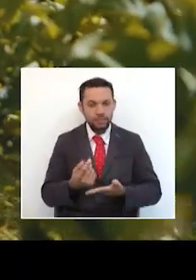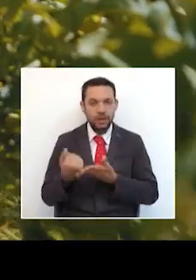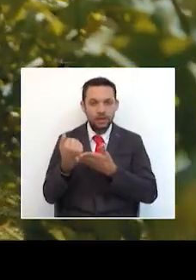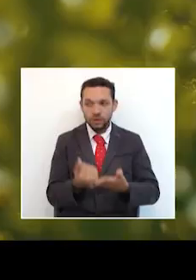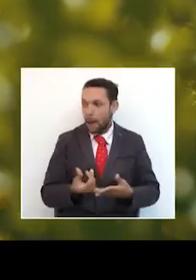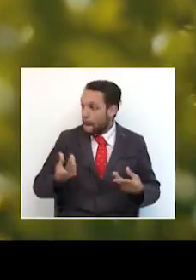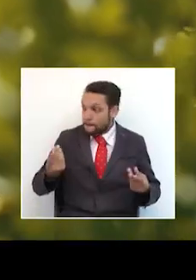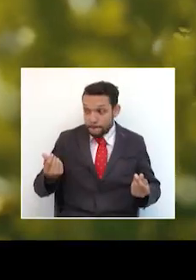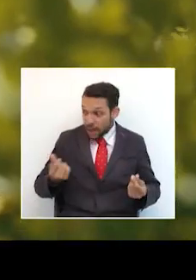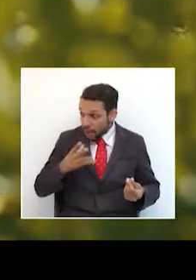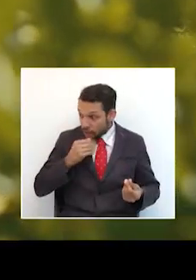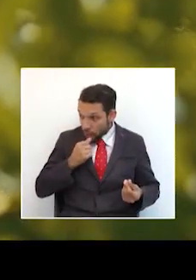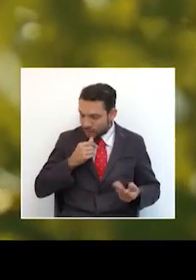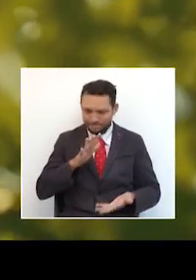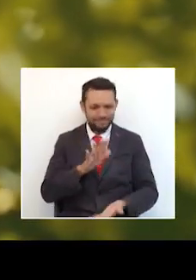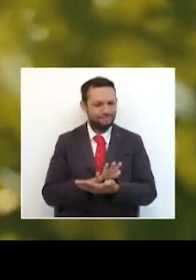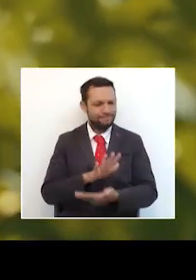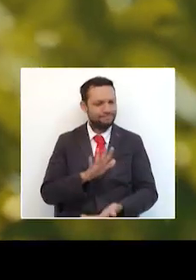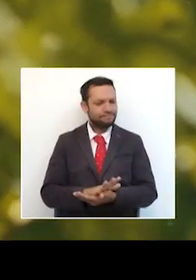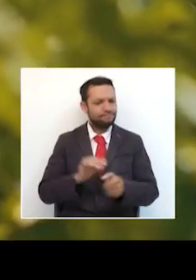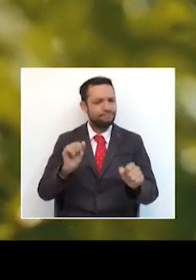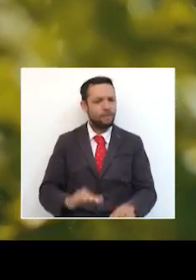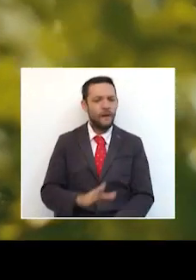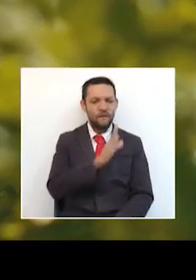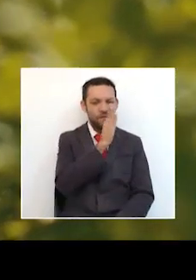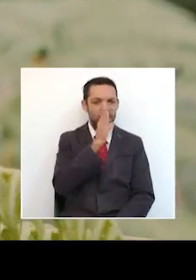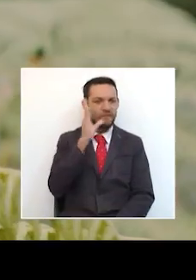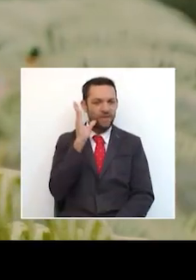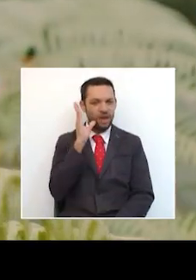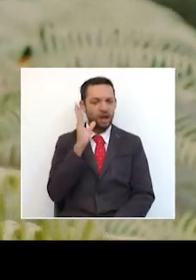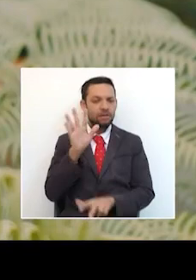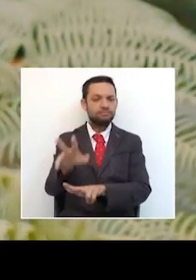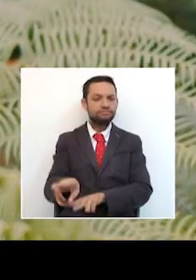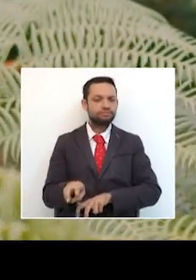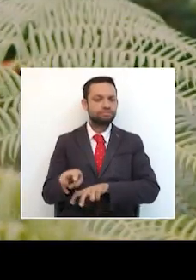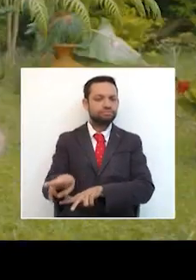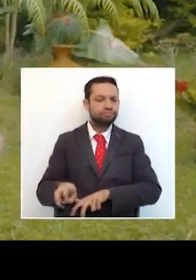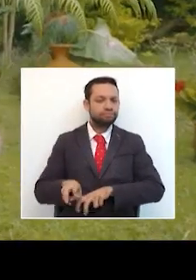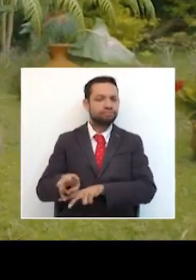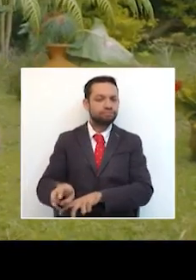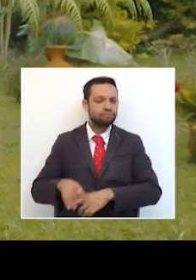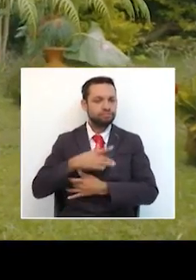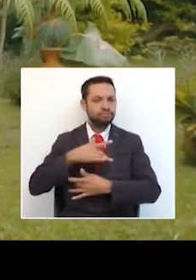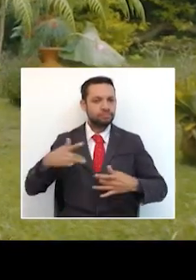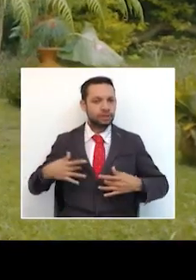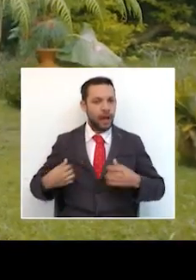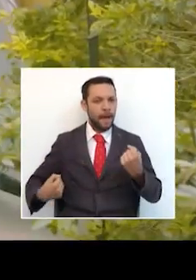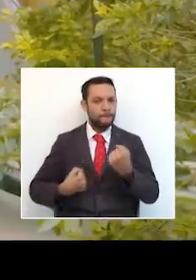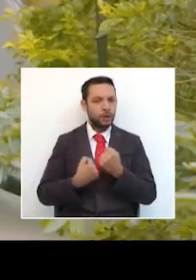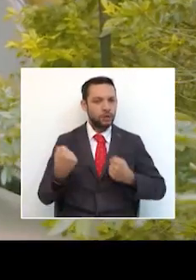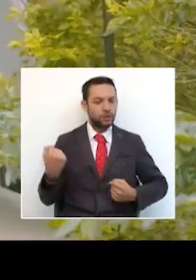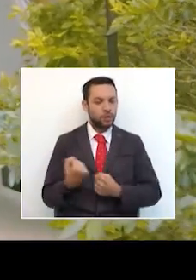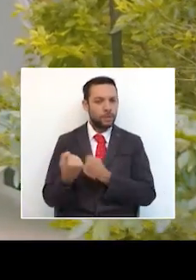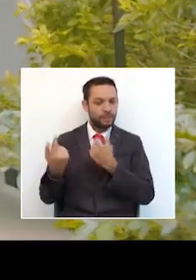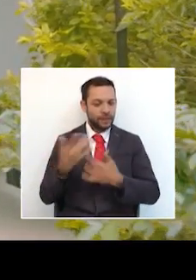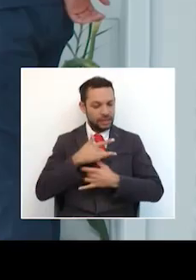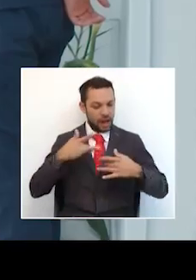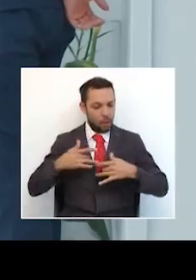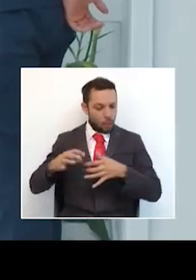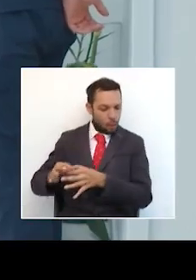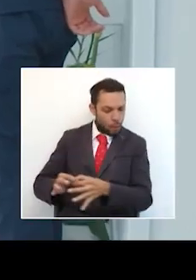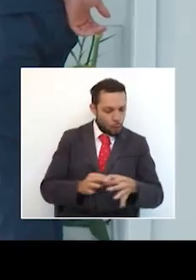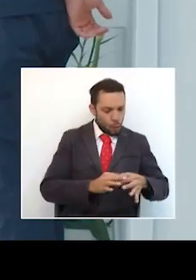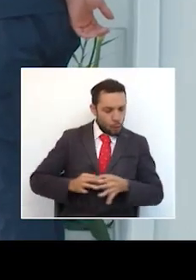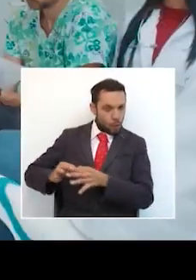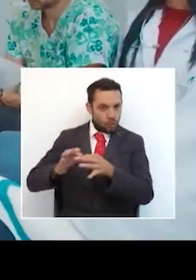en el bolsillo, pero en una finca o en un supermercado. En la medicina uno debería actuar en grupo.